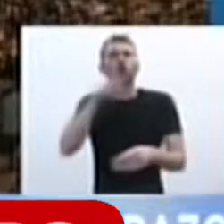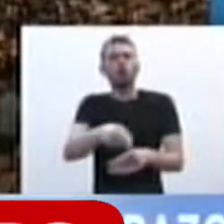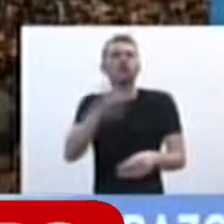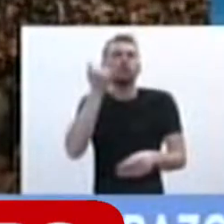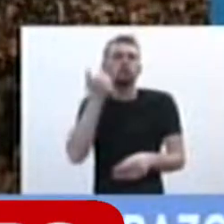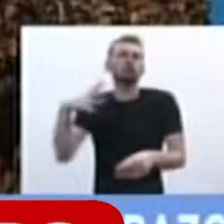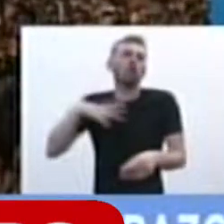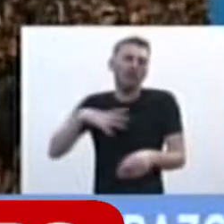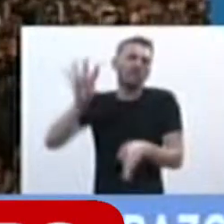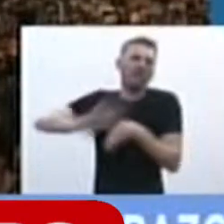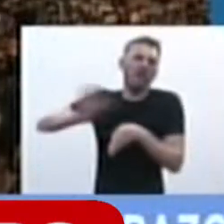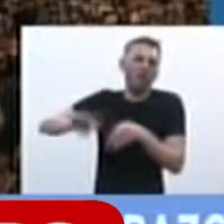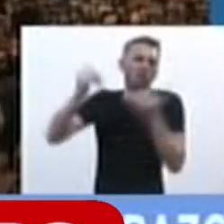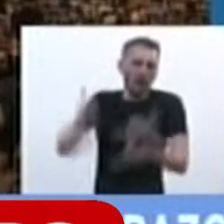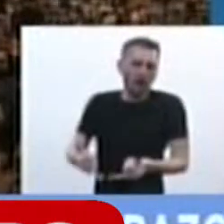está saldado.